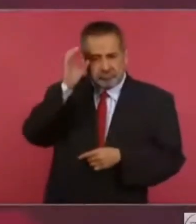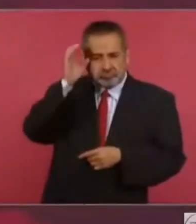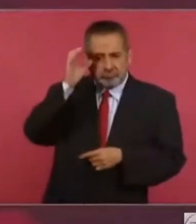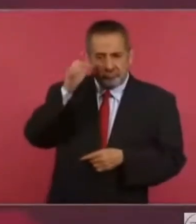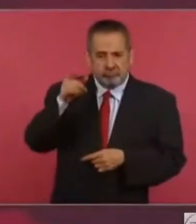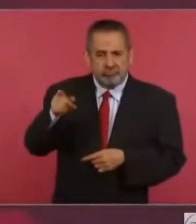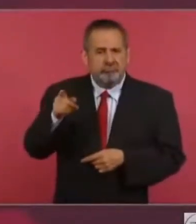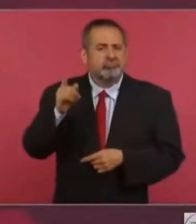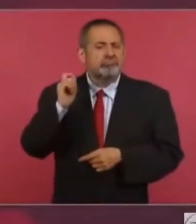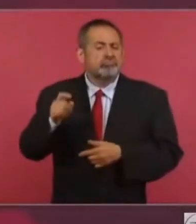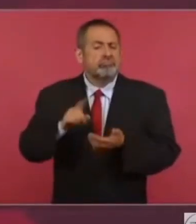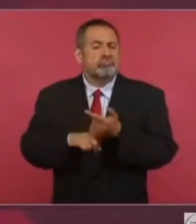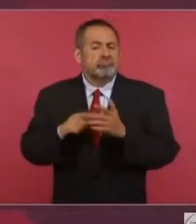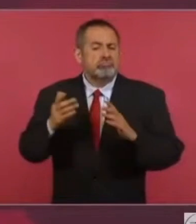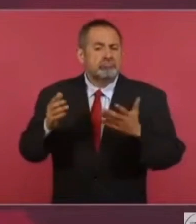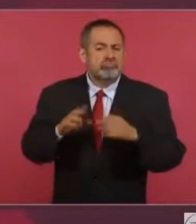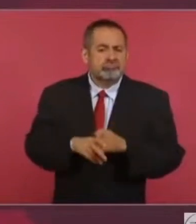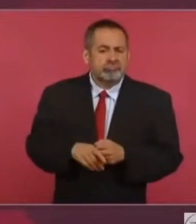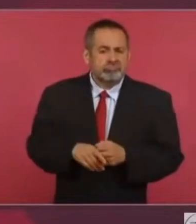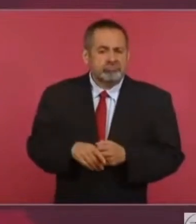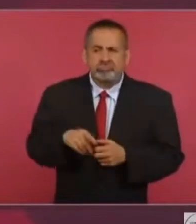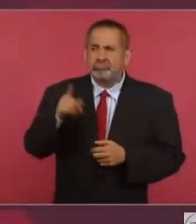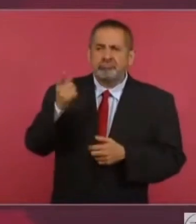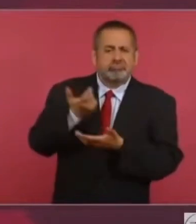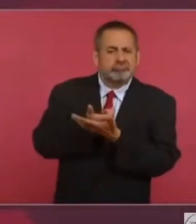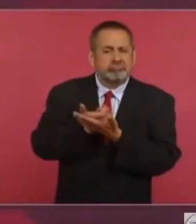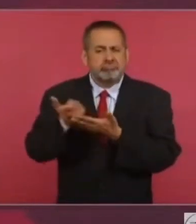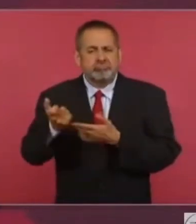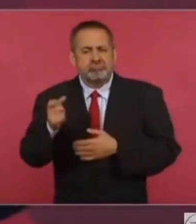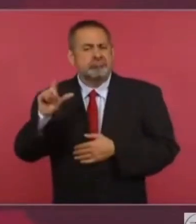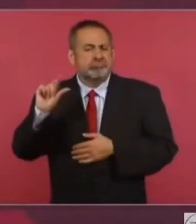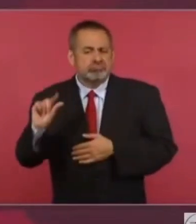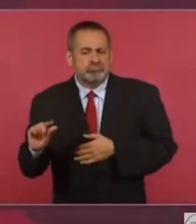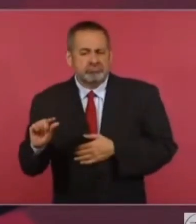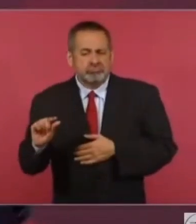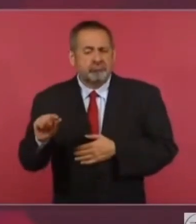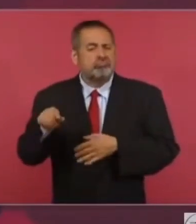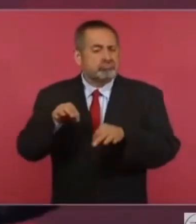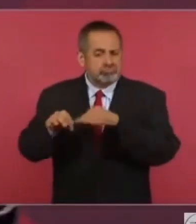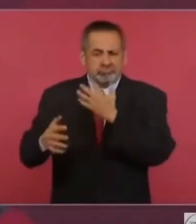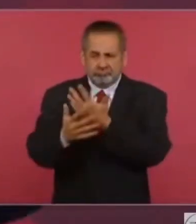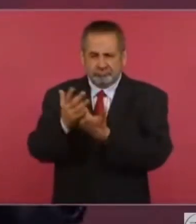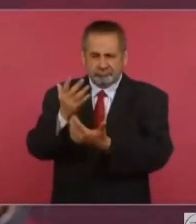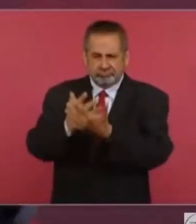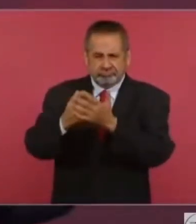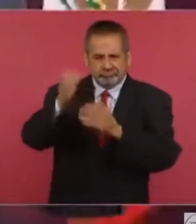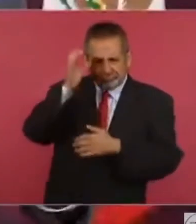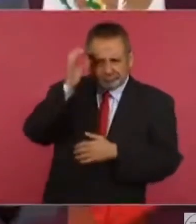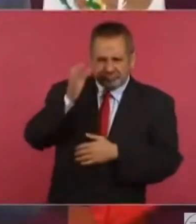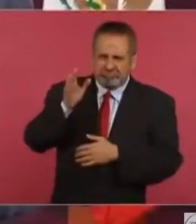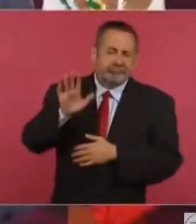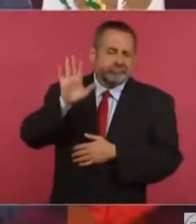ventaja comparativa los bajos salarios. Se llegó a decir de que era una mano de obra